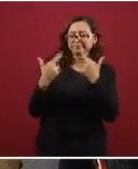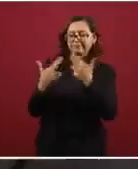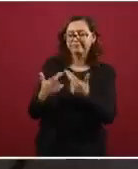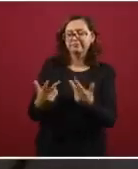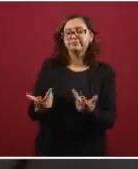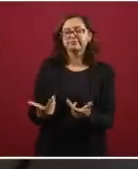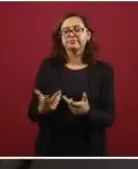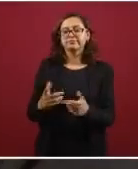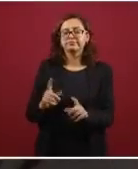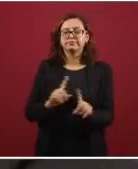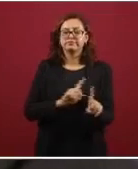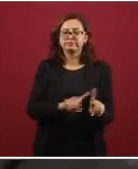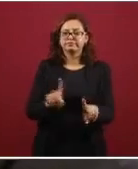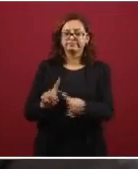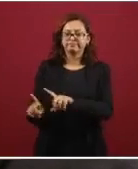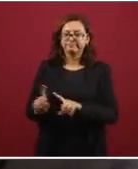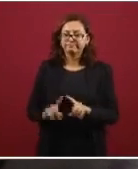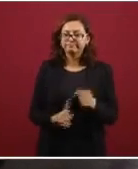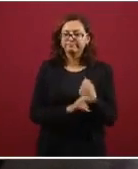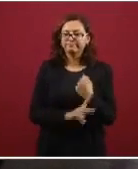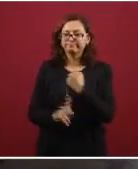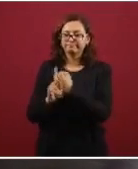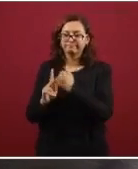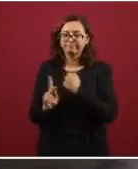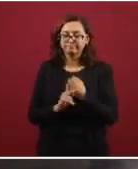países referidos.